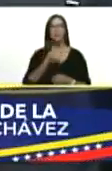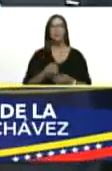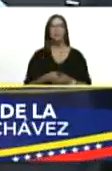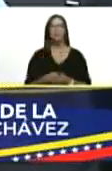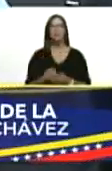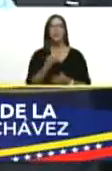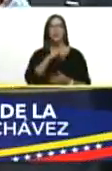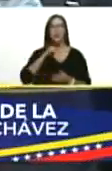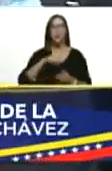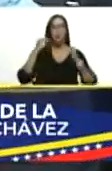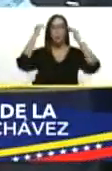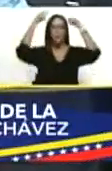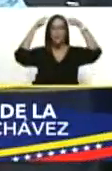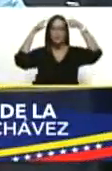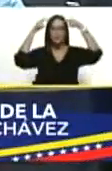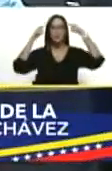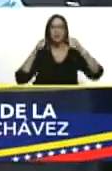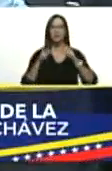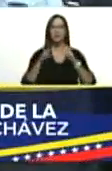nuestro comandante Chávez sembró